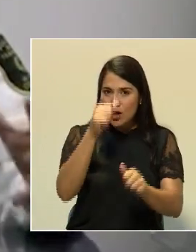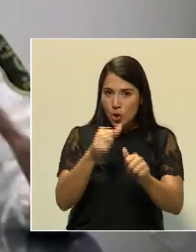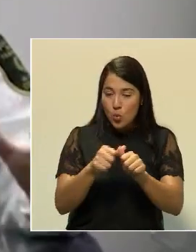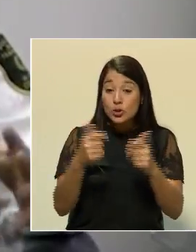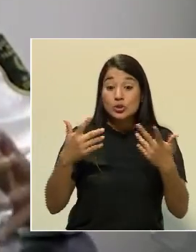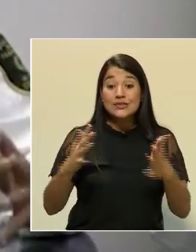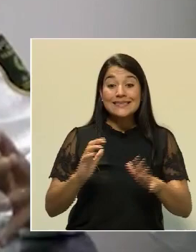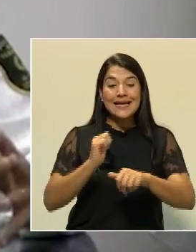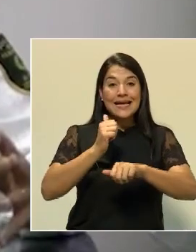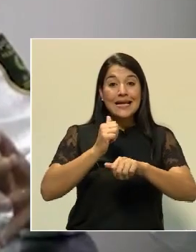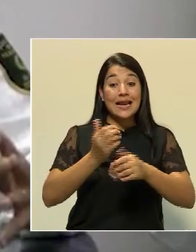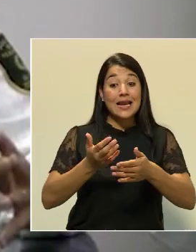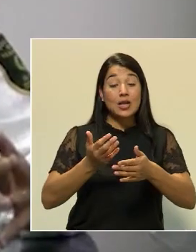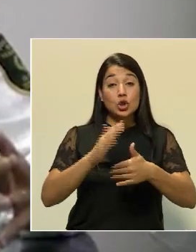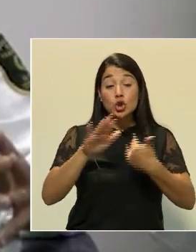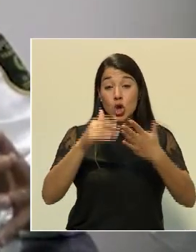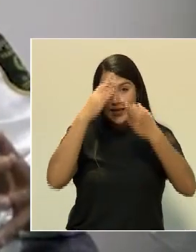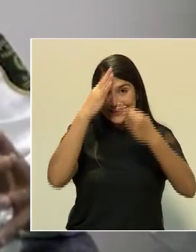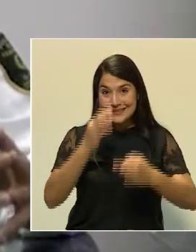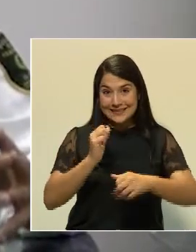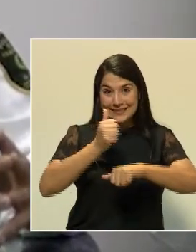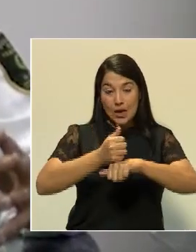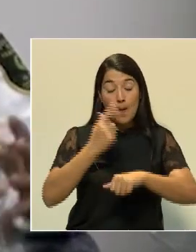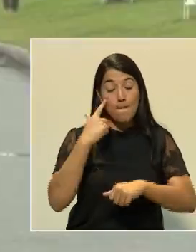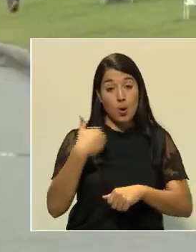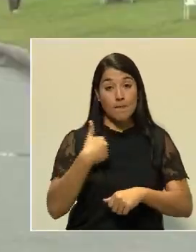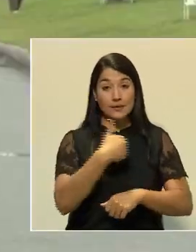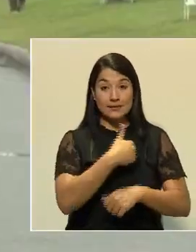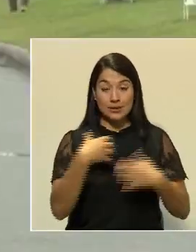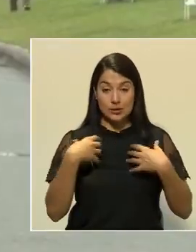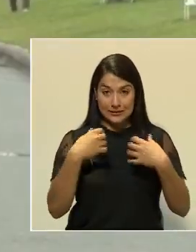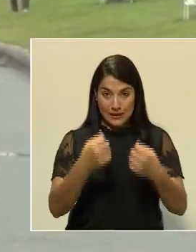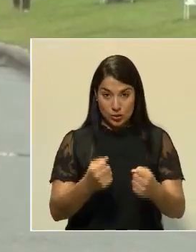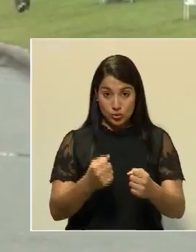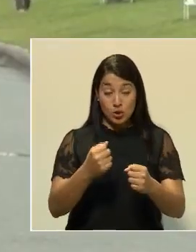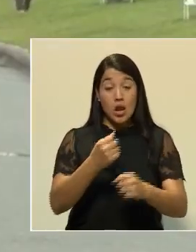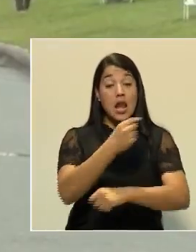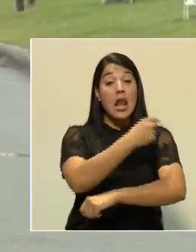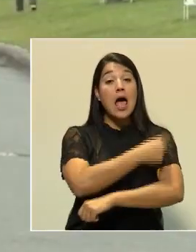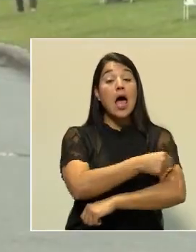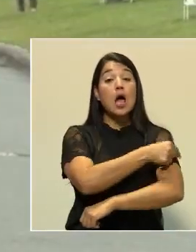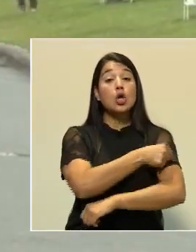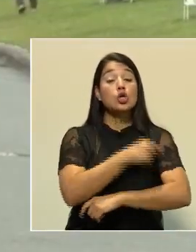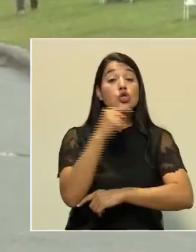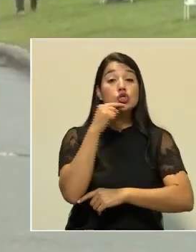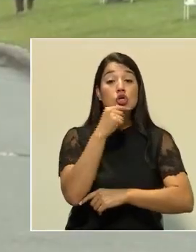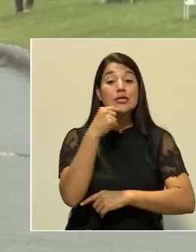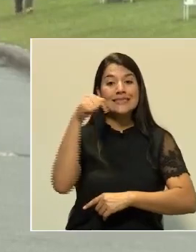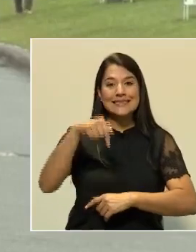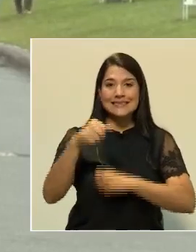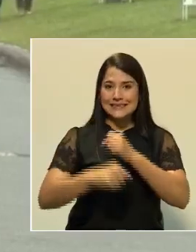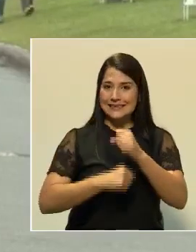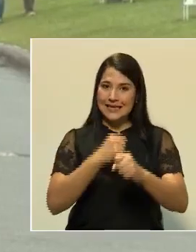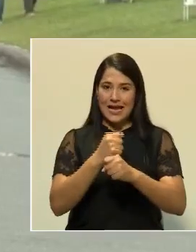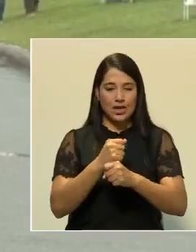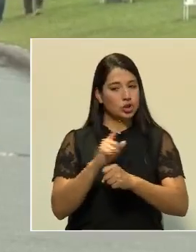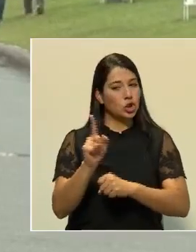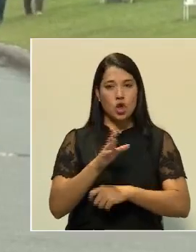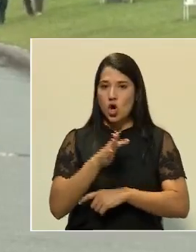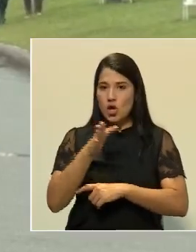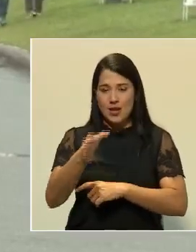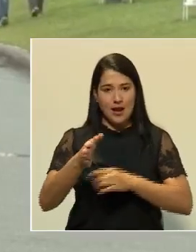dado por los jerarcas del Ministerio de Salud. La Cruz Roja anunció que para este año no tendrán presencia en las rutas